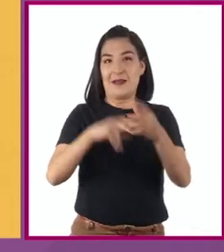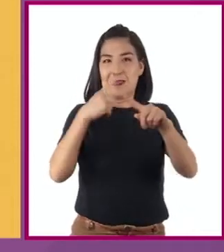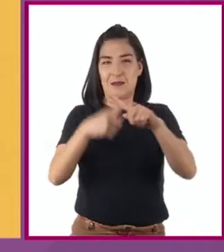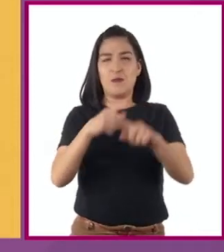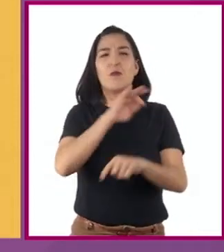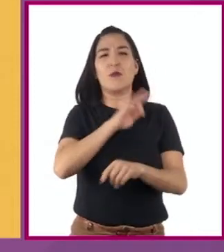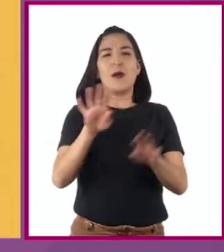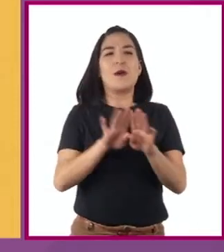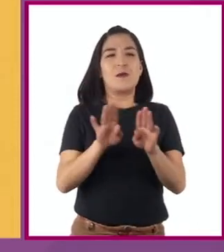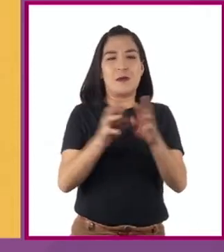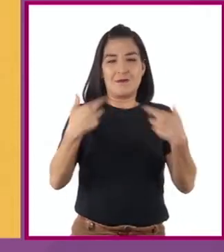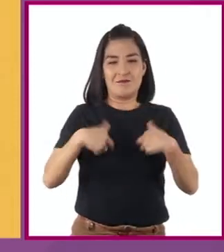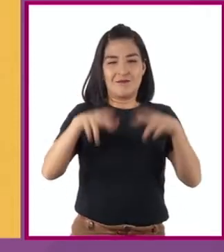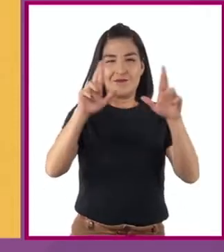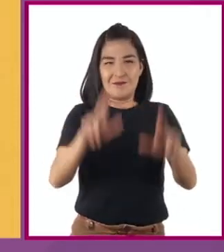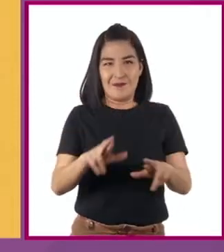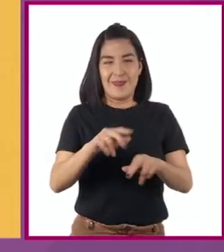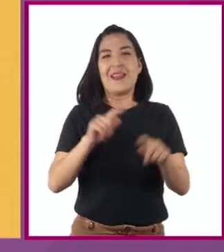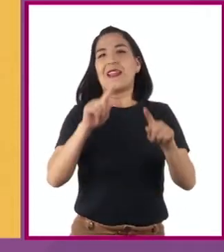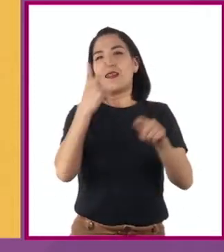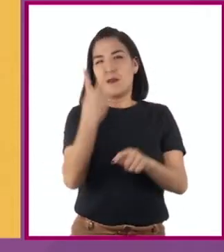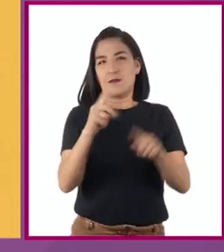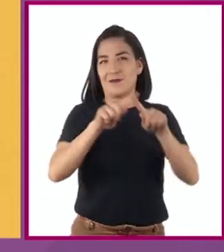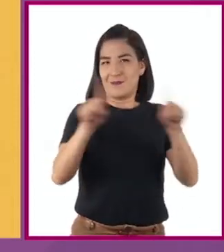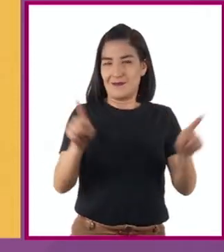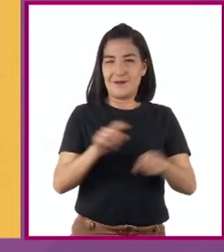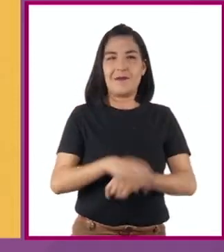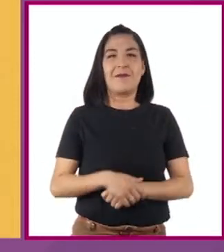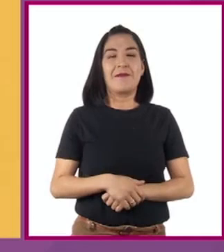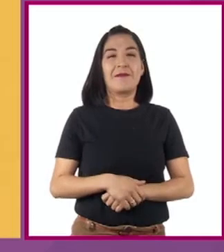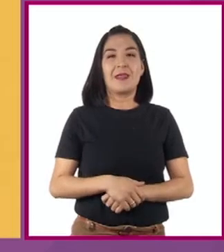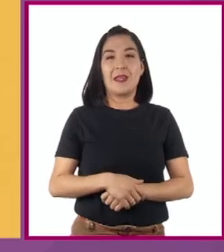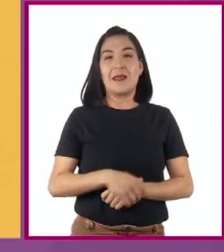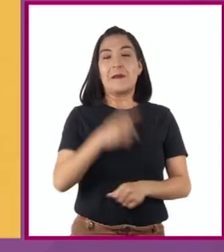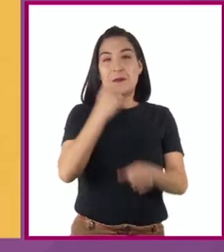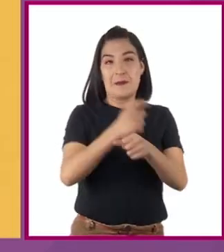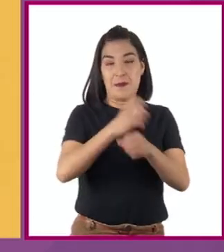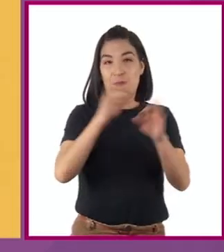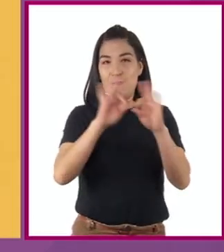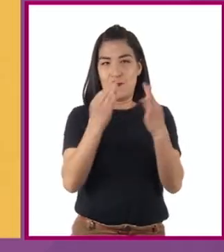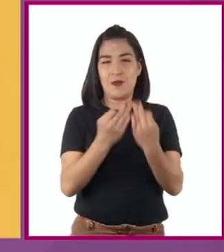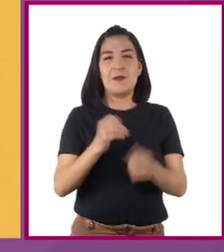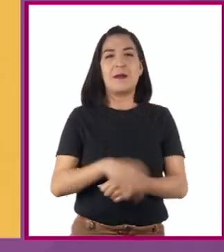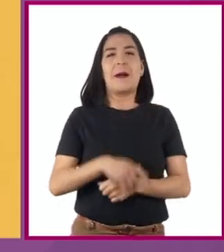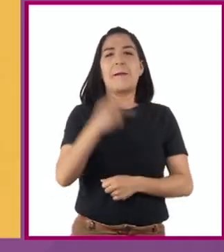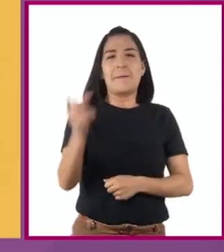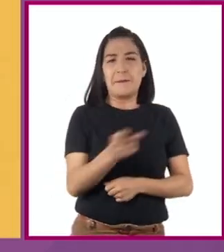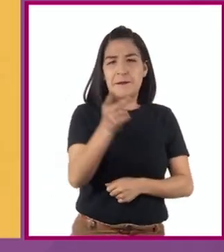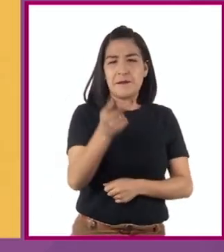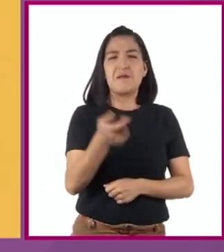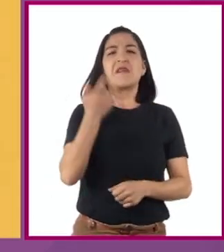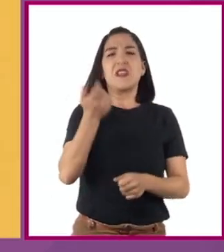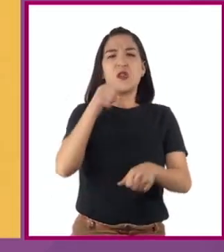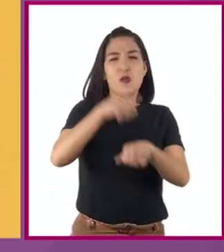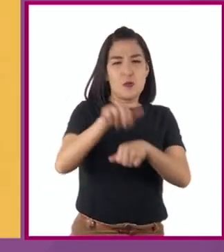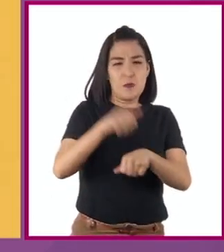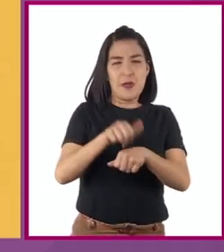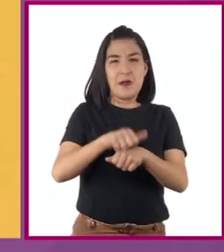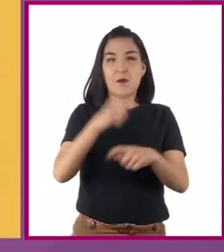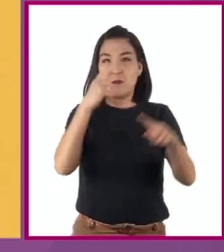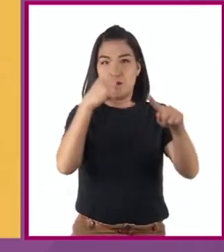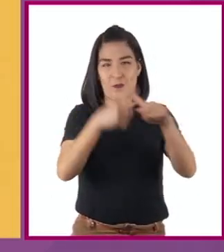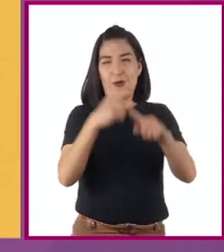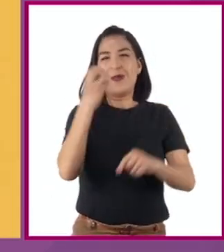interpretar esta ecuación de dos formas. Primera forma, plantearnos la pregunta, ¿qué número multiplicado por